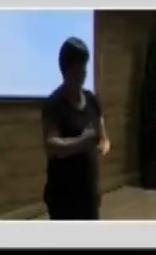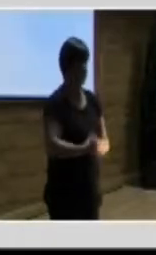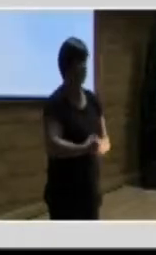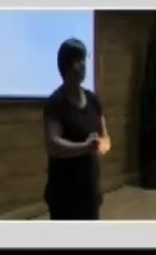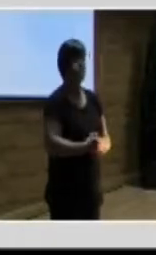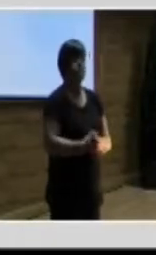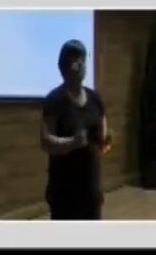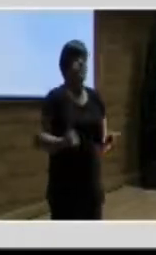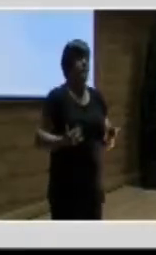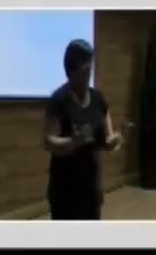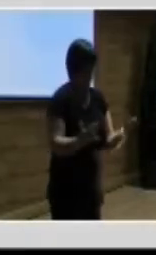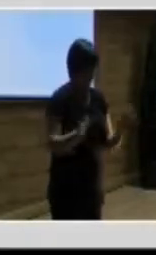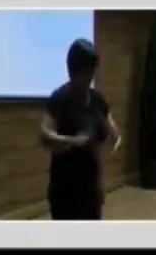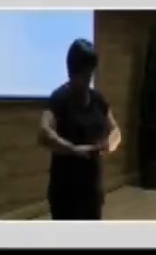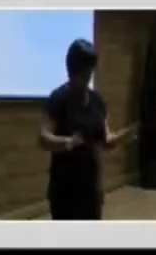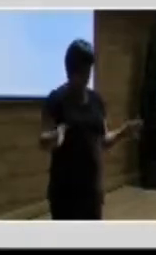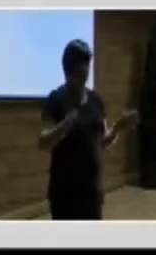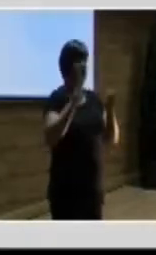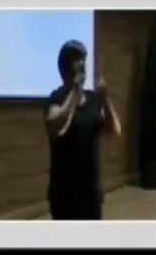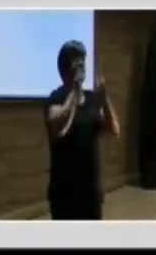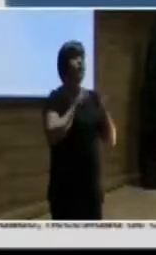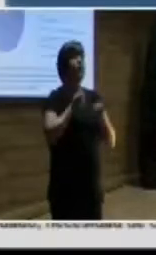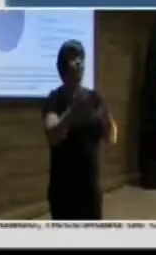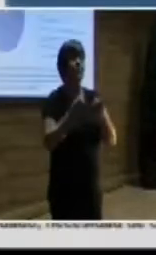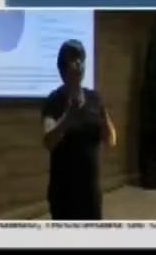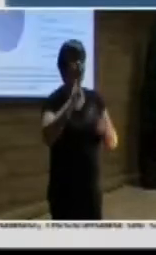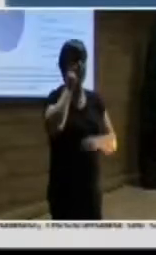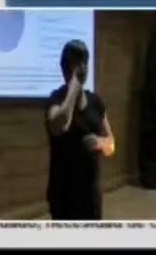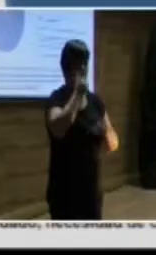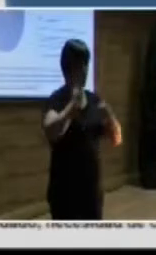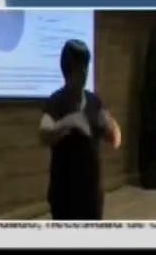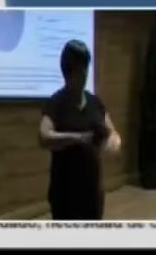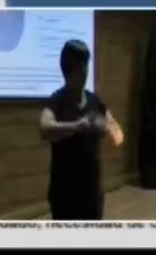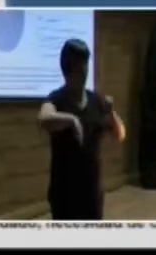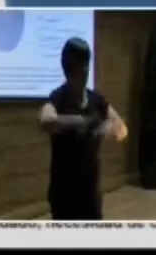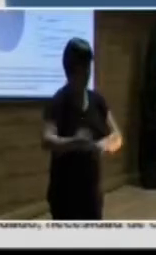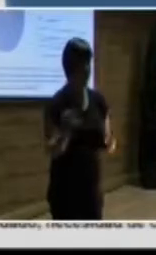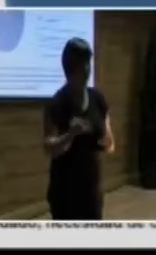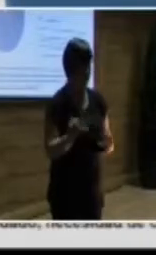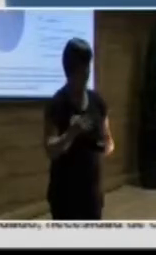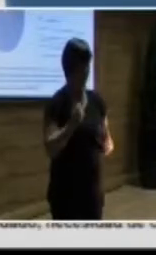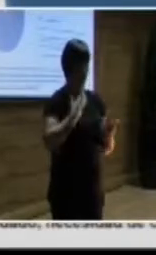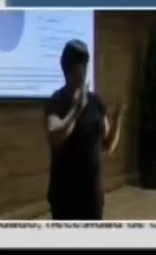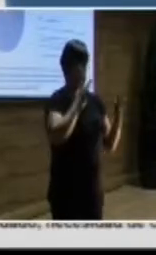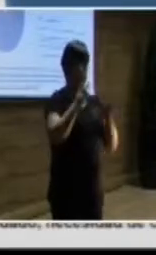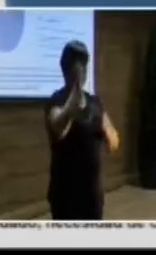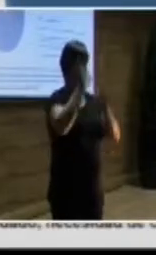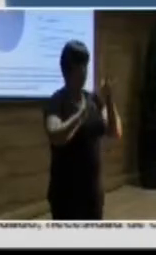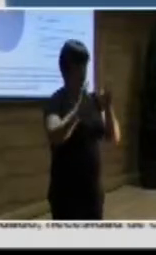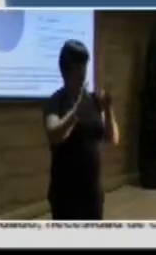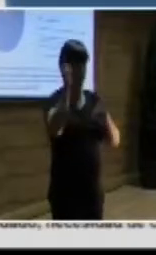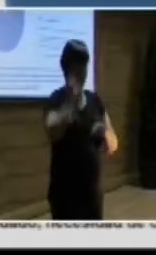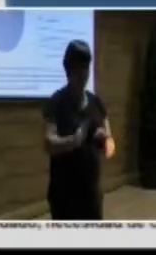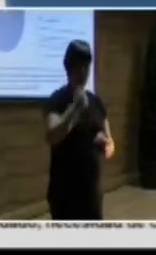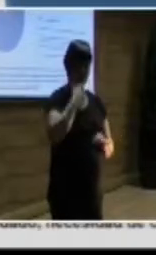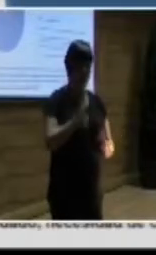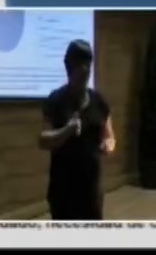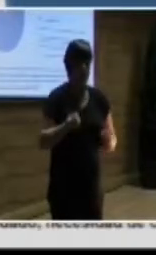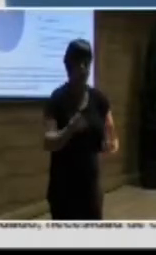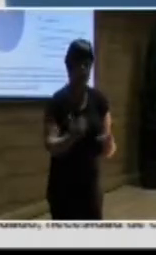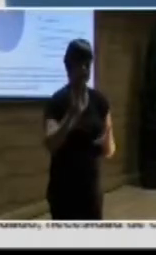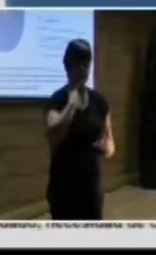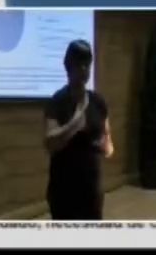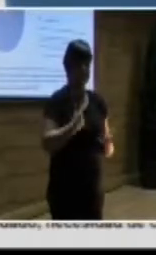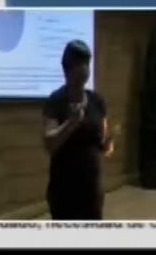Rápidamente, información después del diagnóstico. El 80% de los profesionales dicen, no, yo además de dar el diagnóstico, informo de